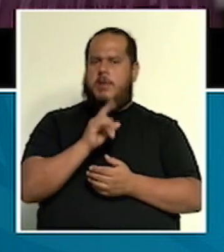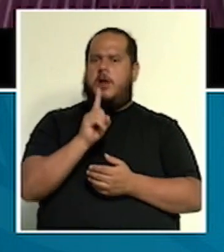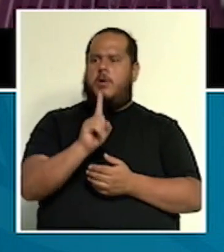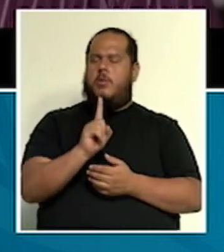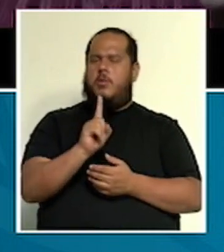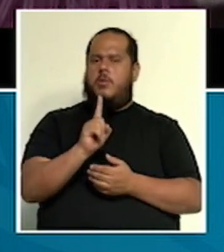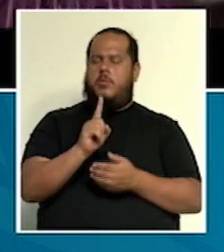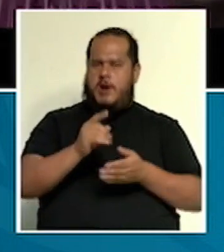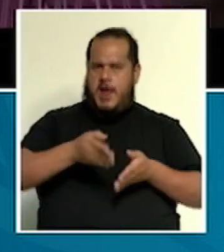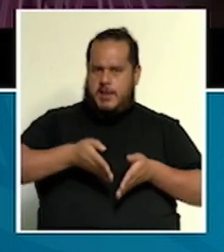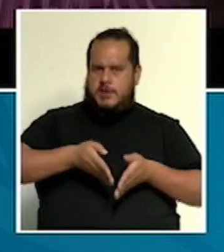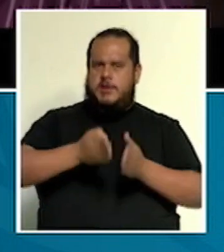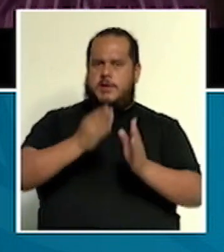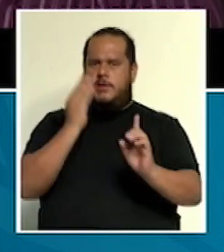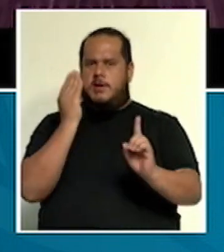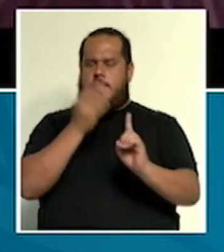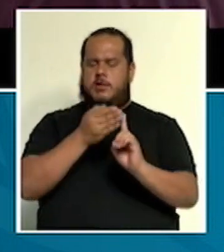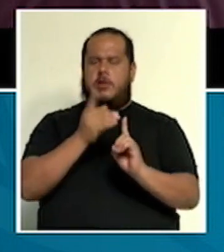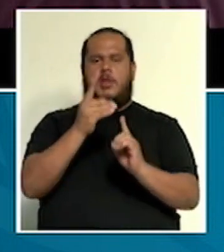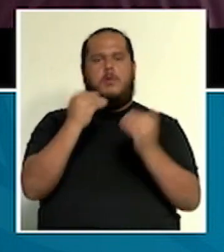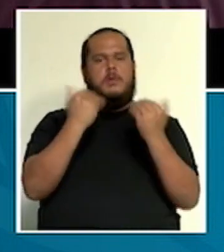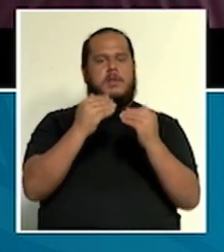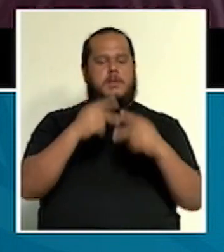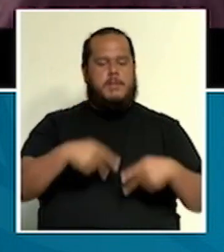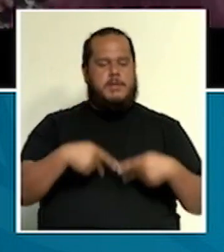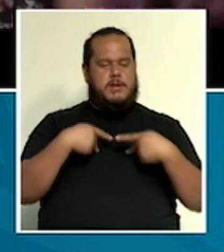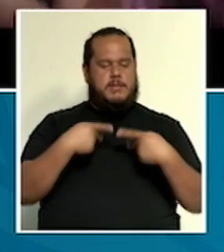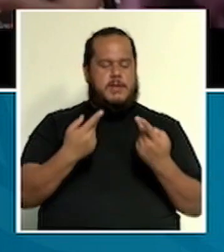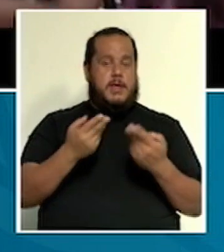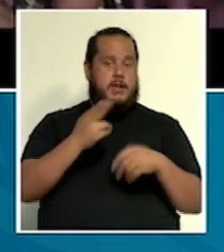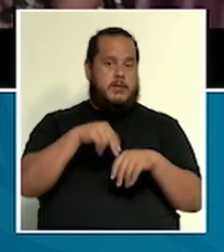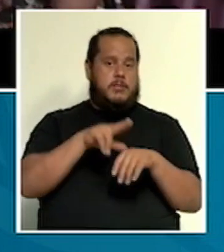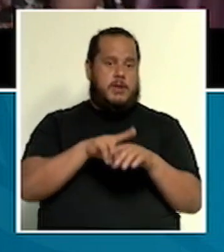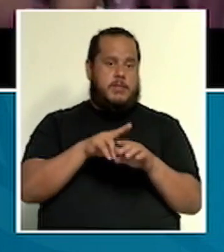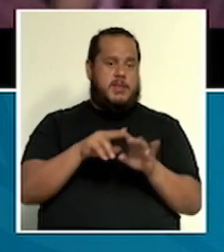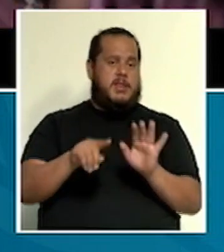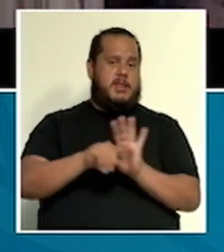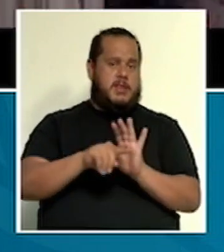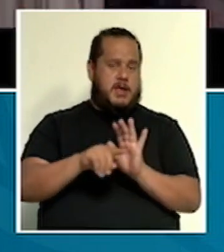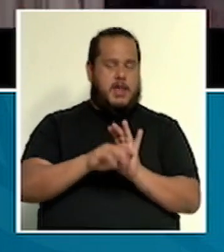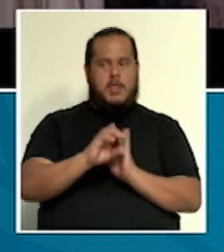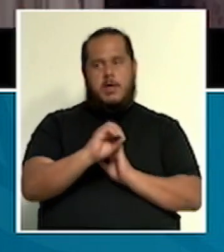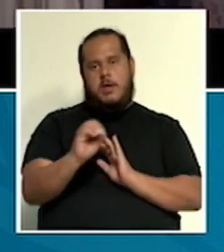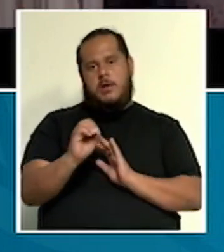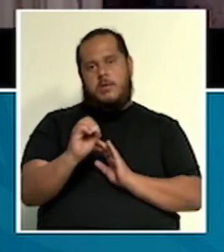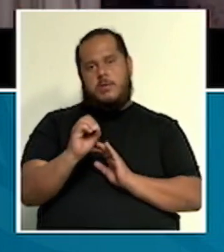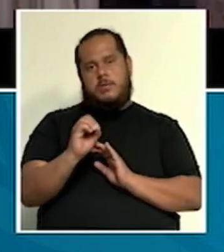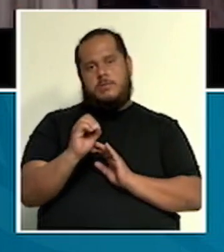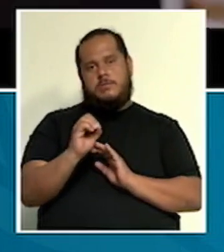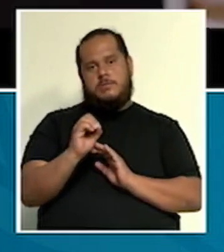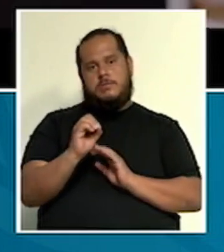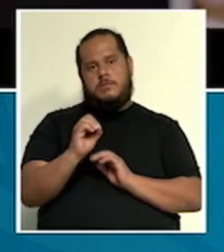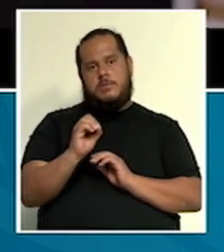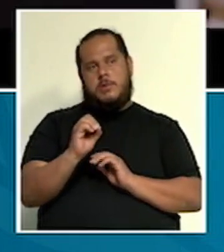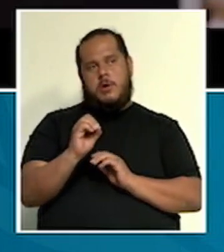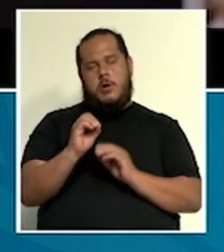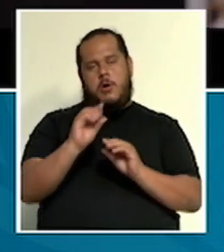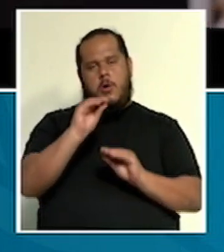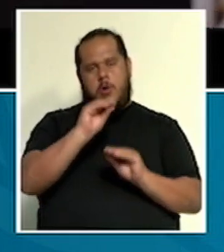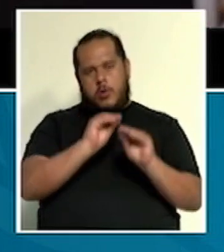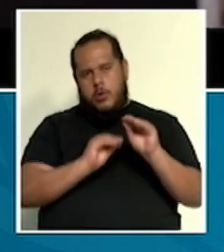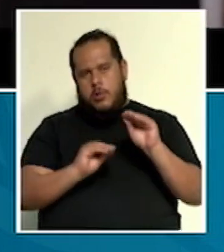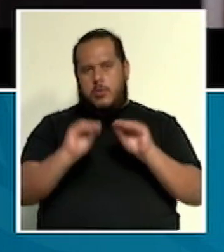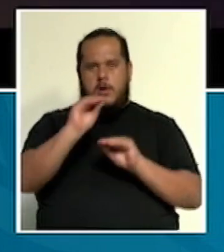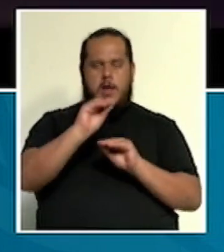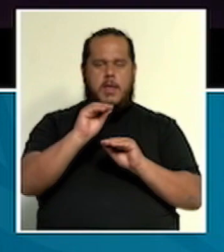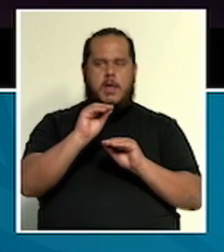reivindicación de una etapa de la vida que usualmente es negada o colocada en